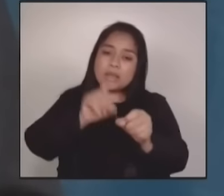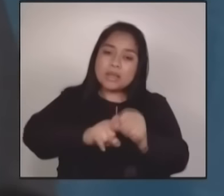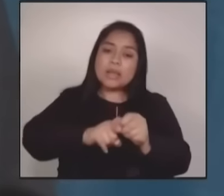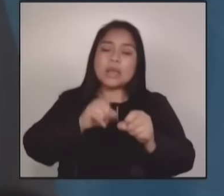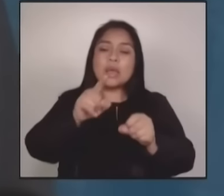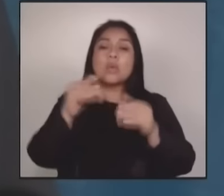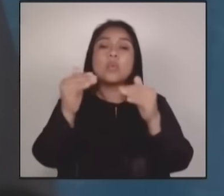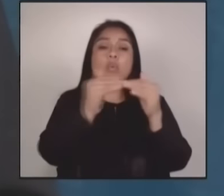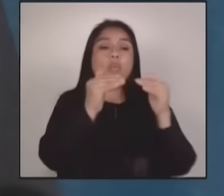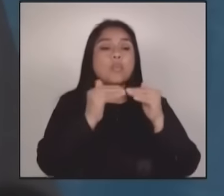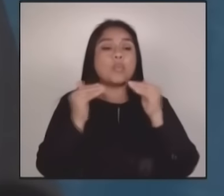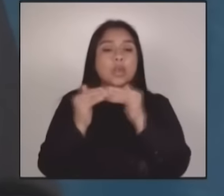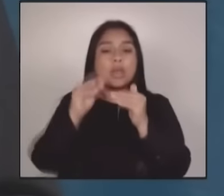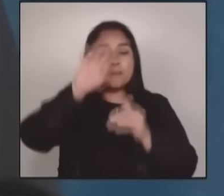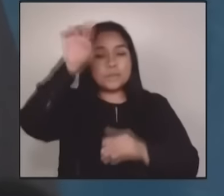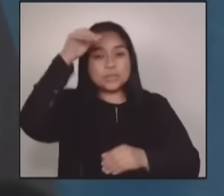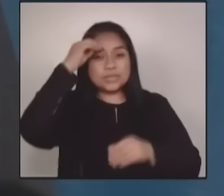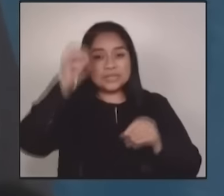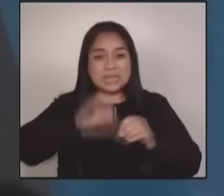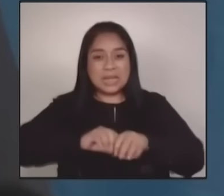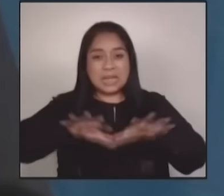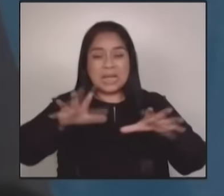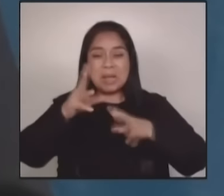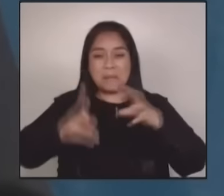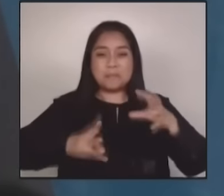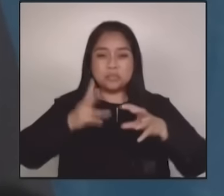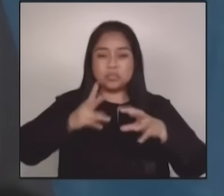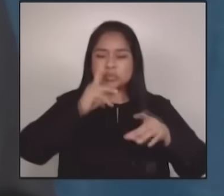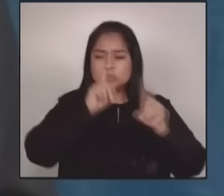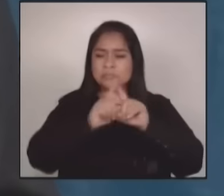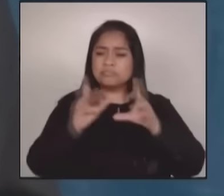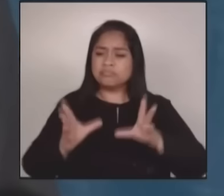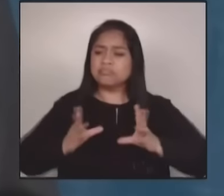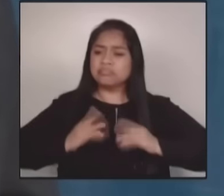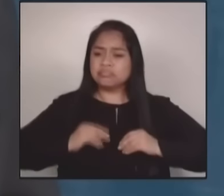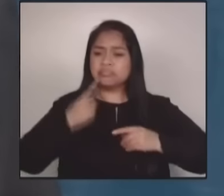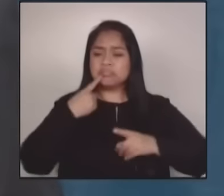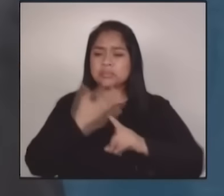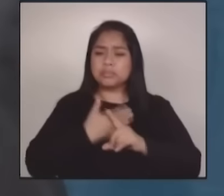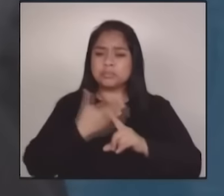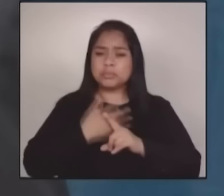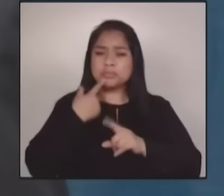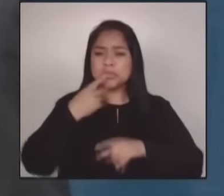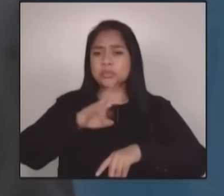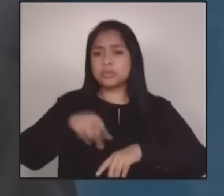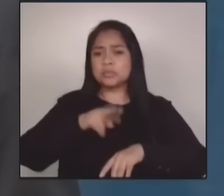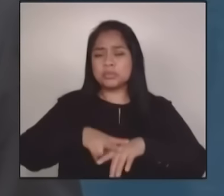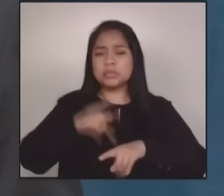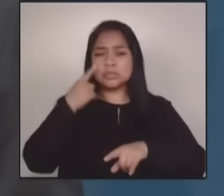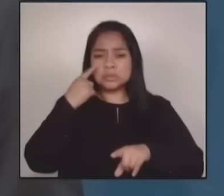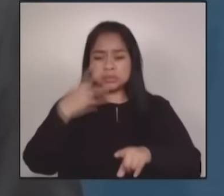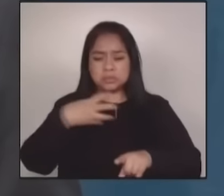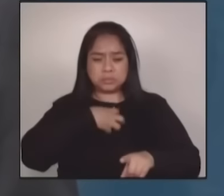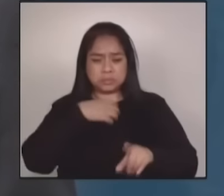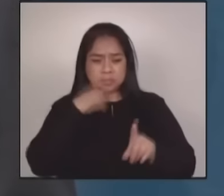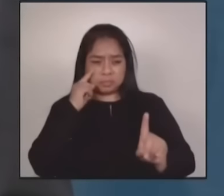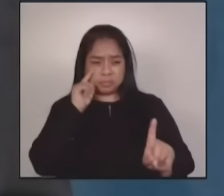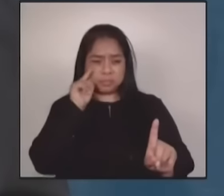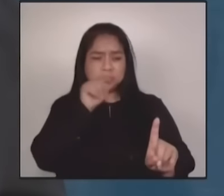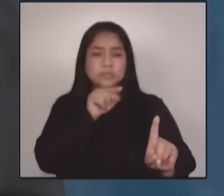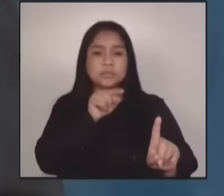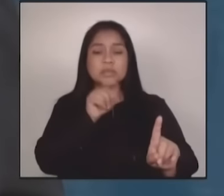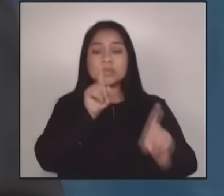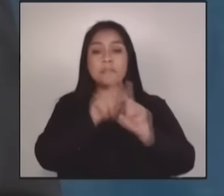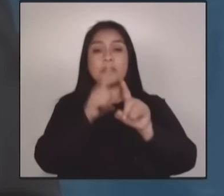comunidad política global que aborda desafíos comunes desde una perspectiva propia. El